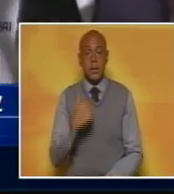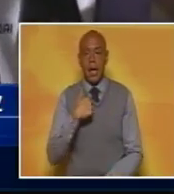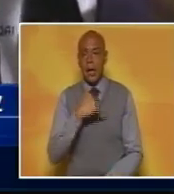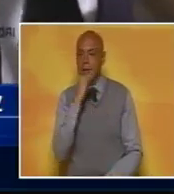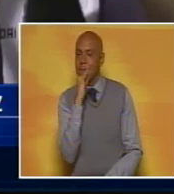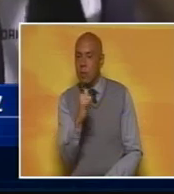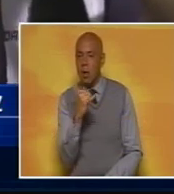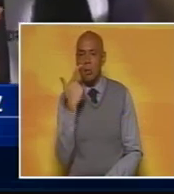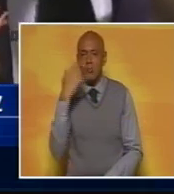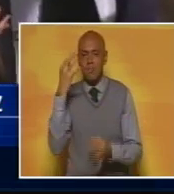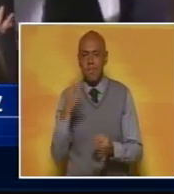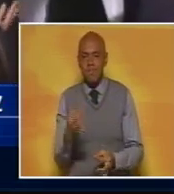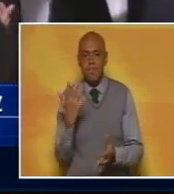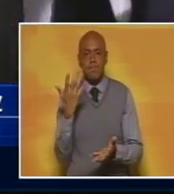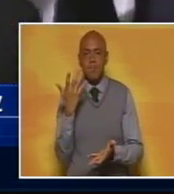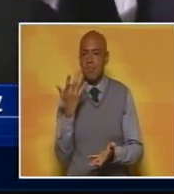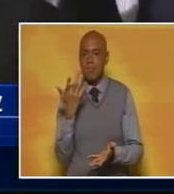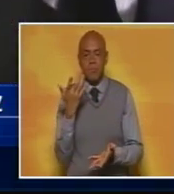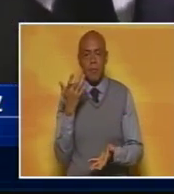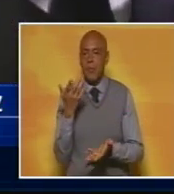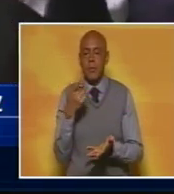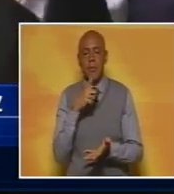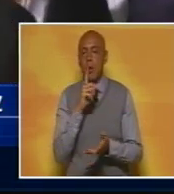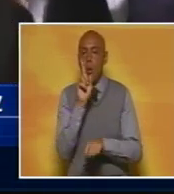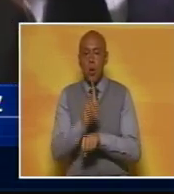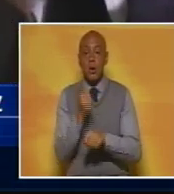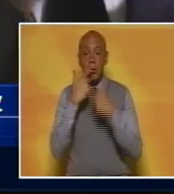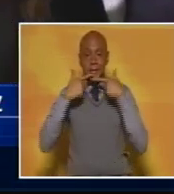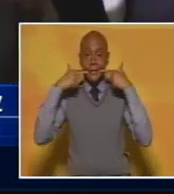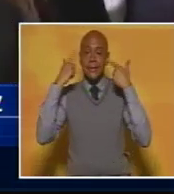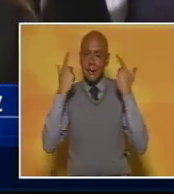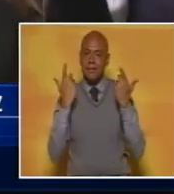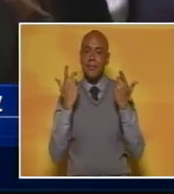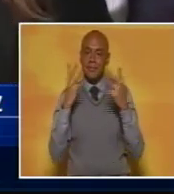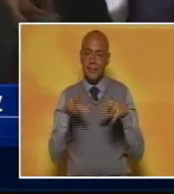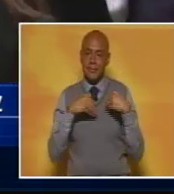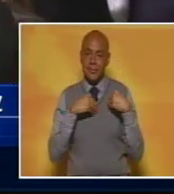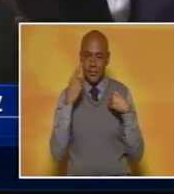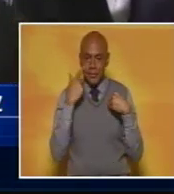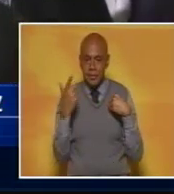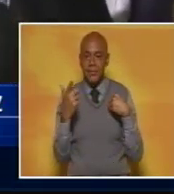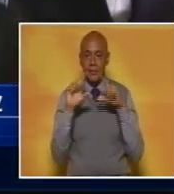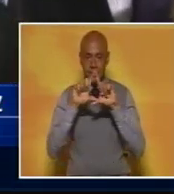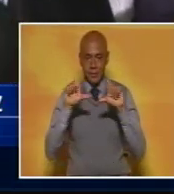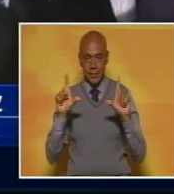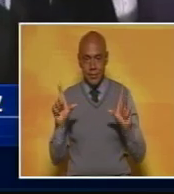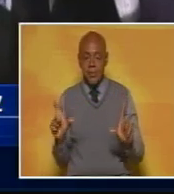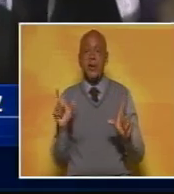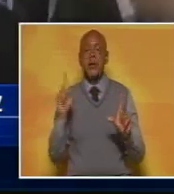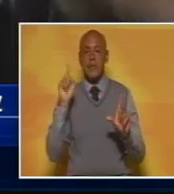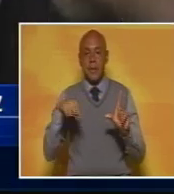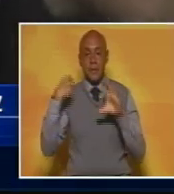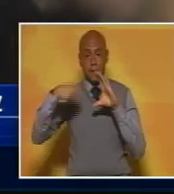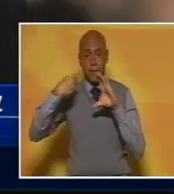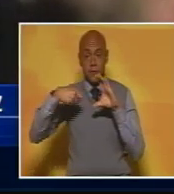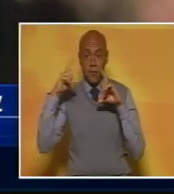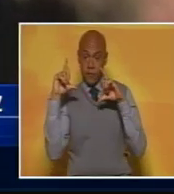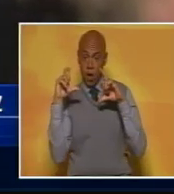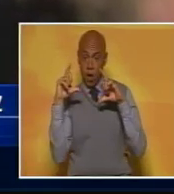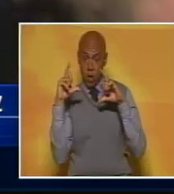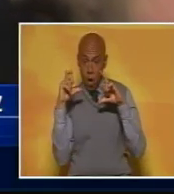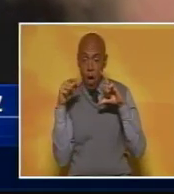detalles del origen de Ren, solo que están muy felices con su llegada. Y la publicación de nacimiento del pequeño ya reúne más